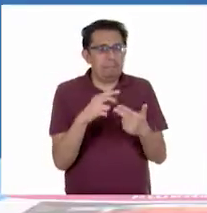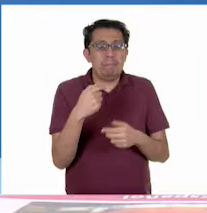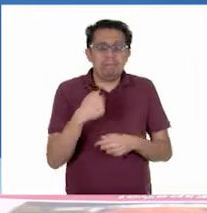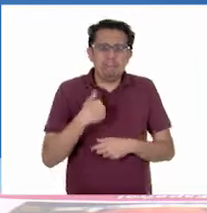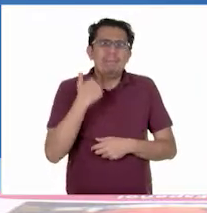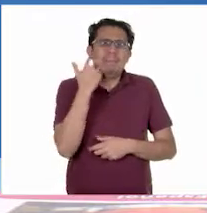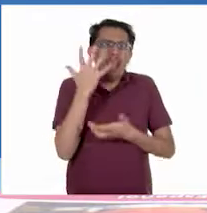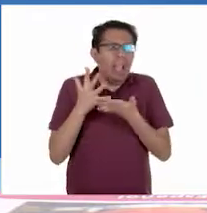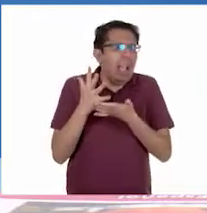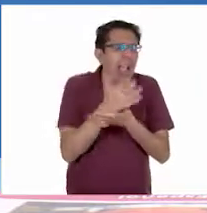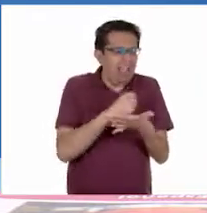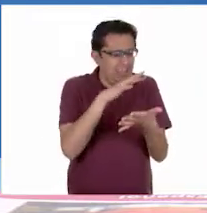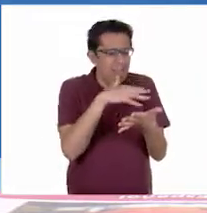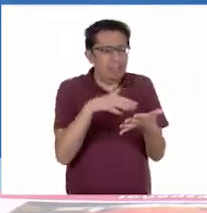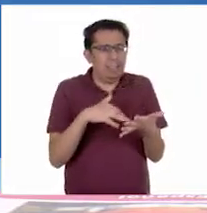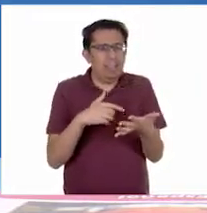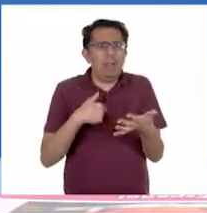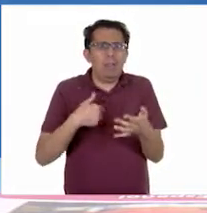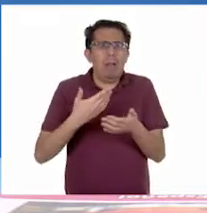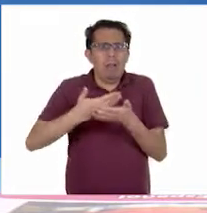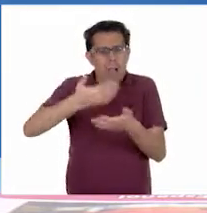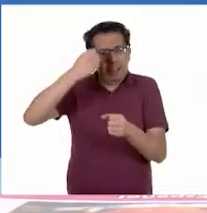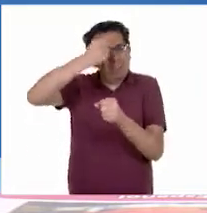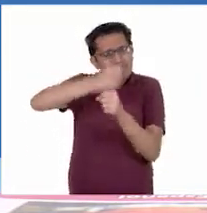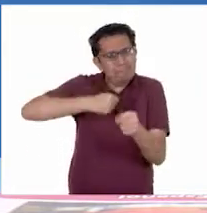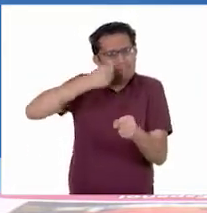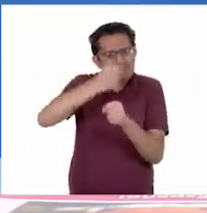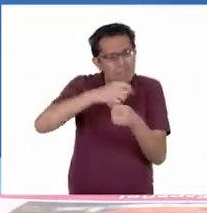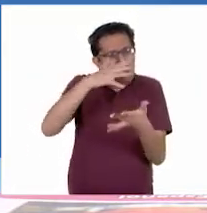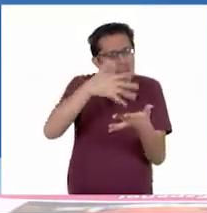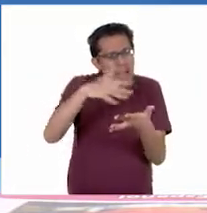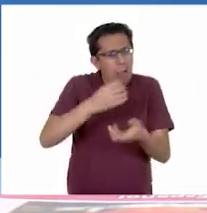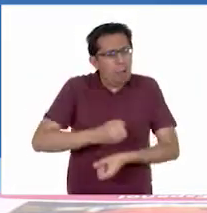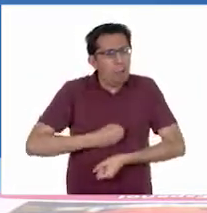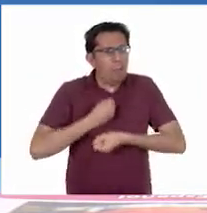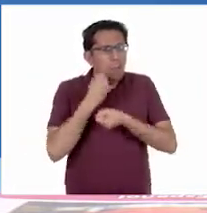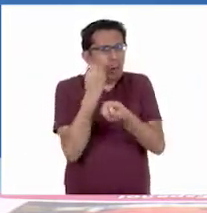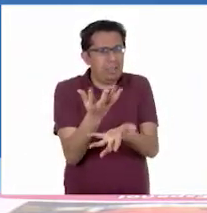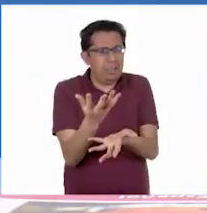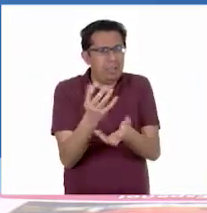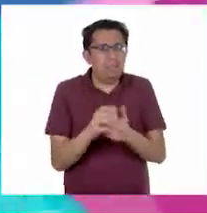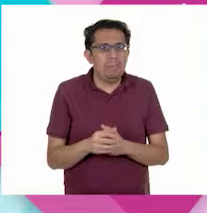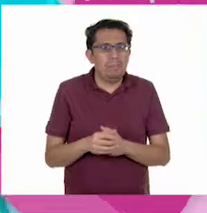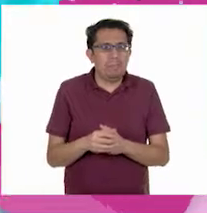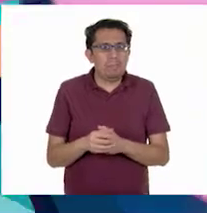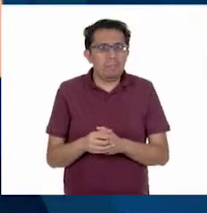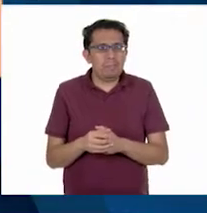este momento, porque he practicado mucho la lectura de poesía. Perfecto.